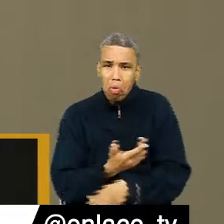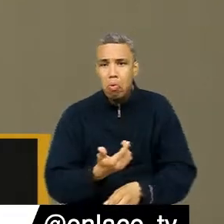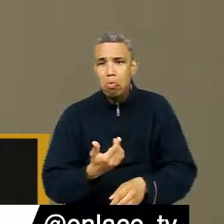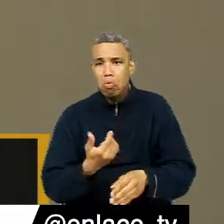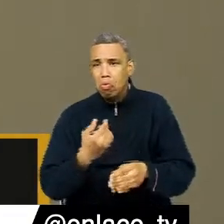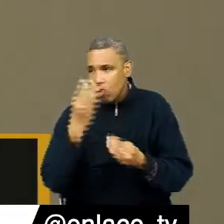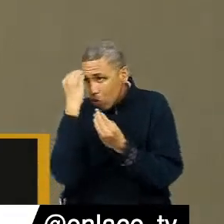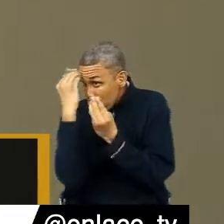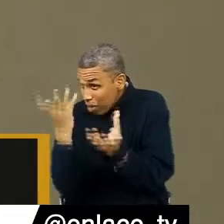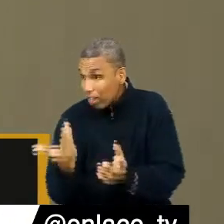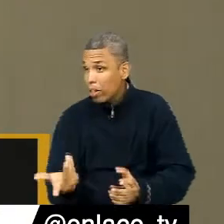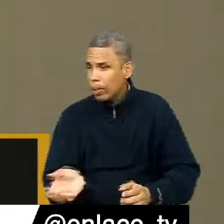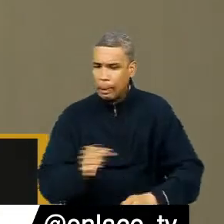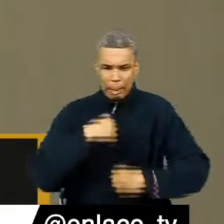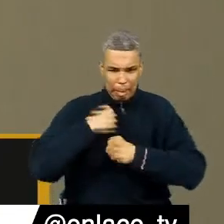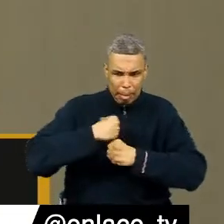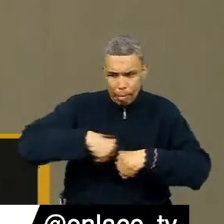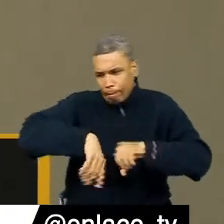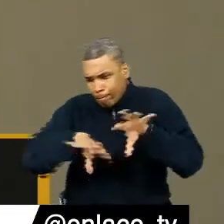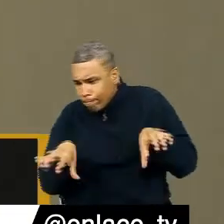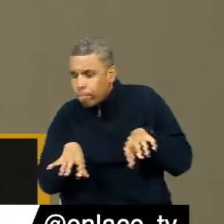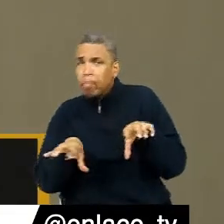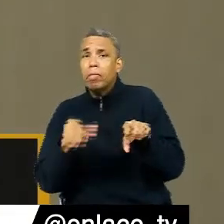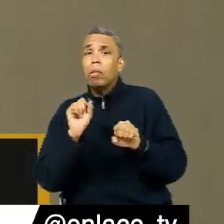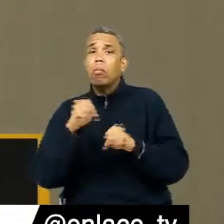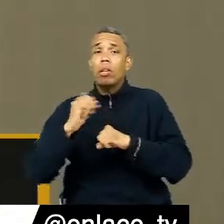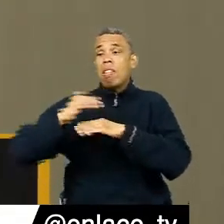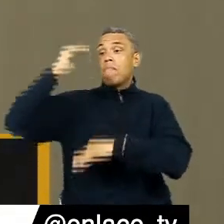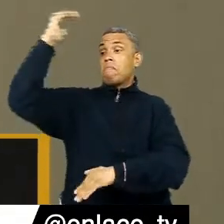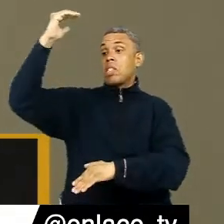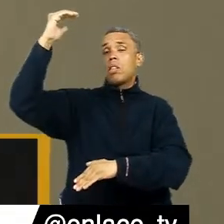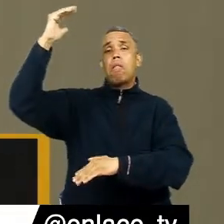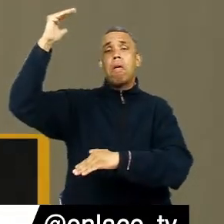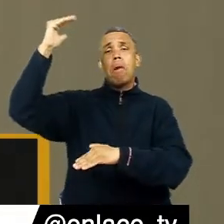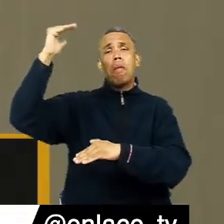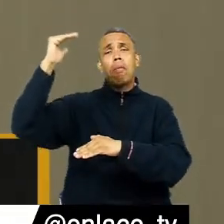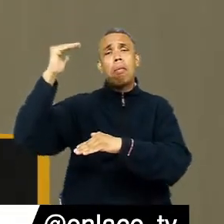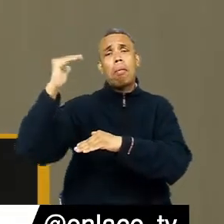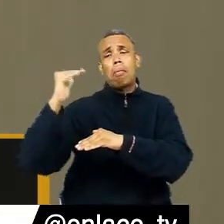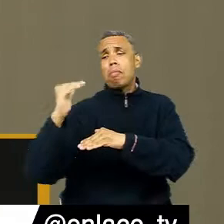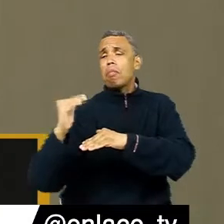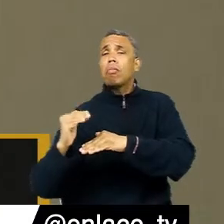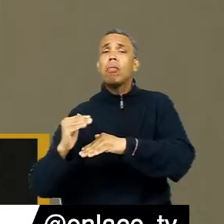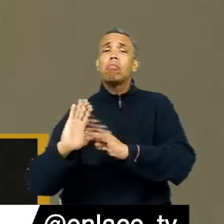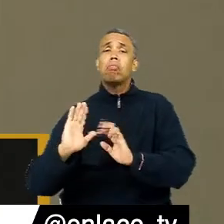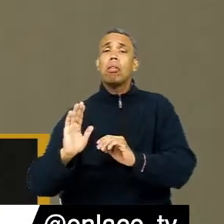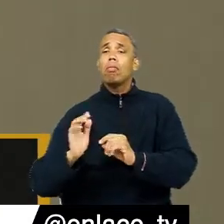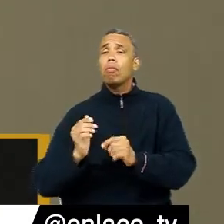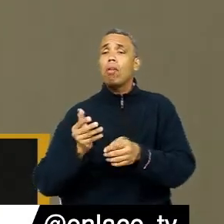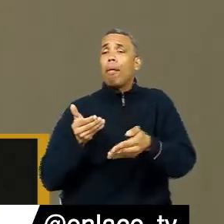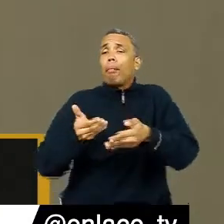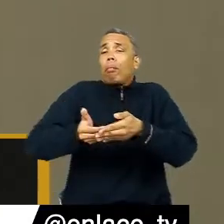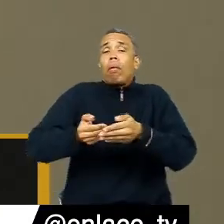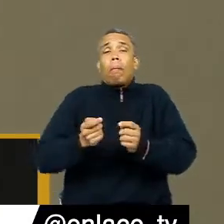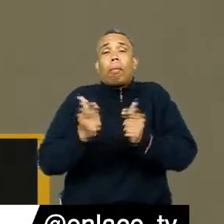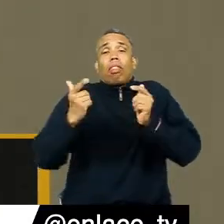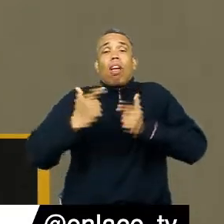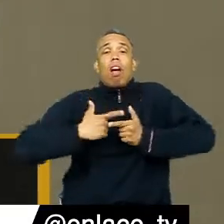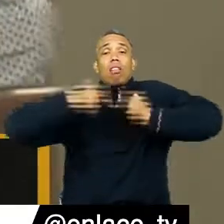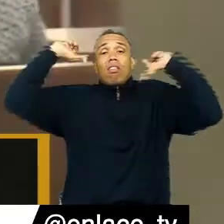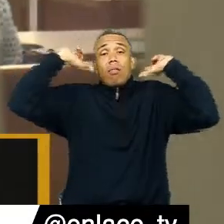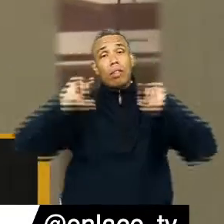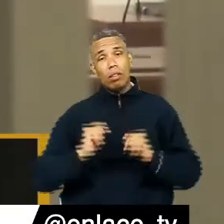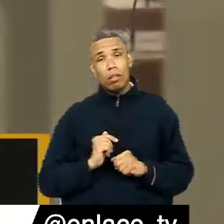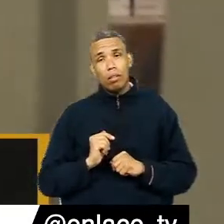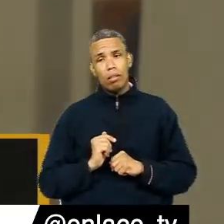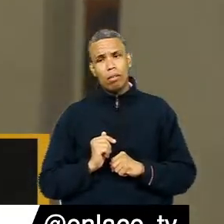pero que de ahí en adelante ya no tiene más rebaja, o sea que pagaría los años que le condenaron netos. Entonces estábamos en eso ahorita,